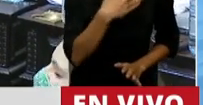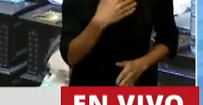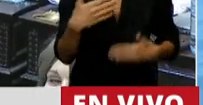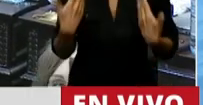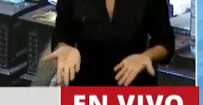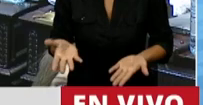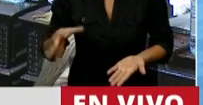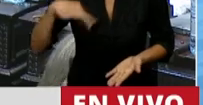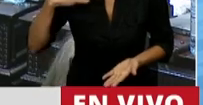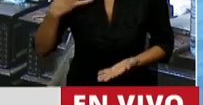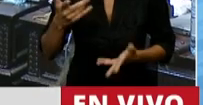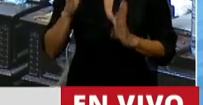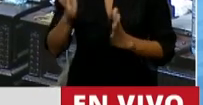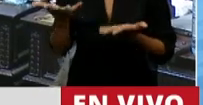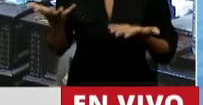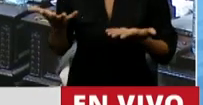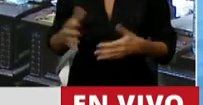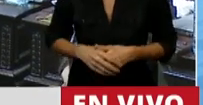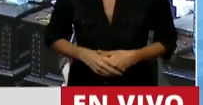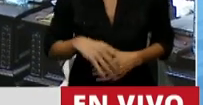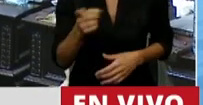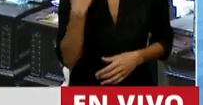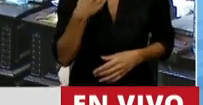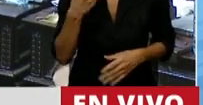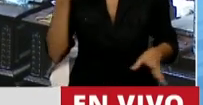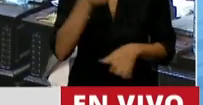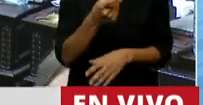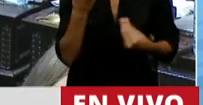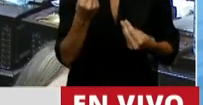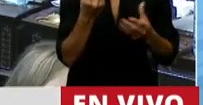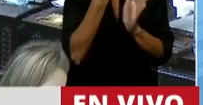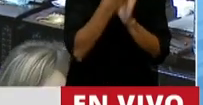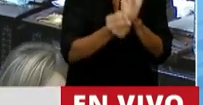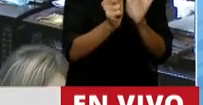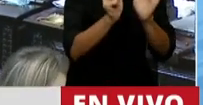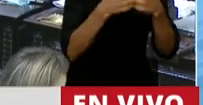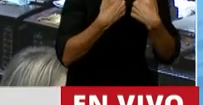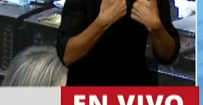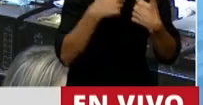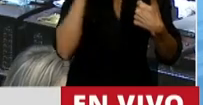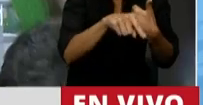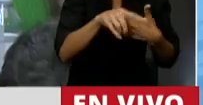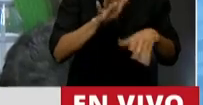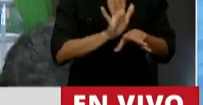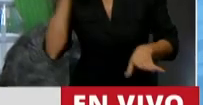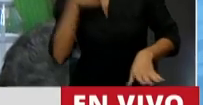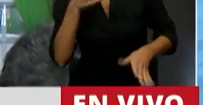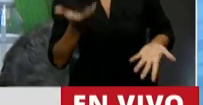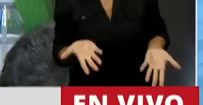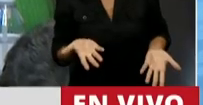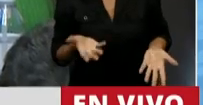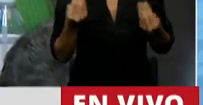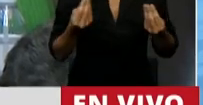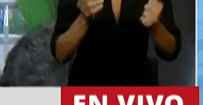en contra es de la clandestinidad del aborto. Porque el aborto existió, existe y va a